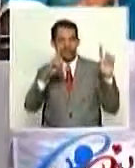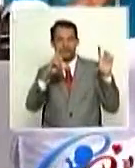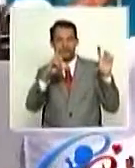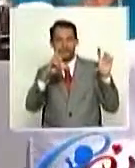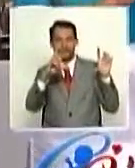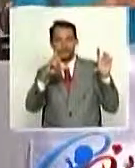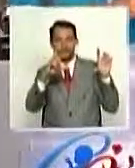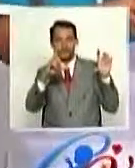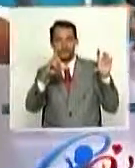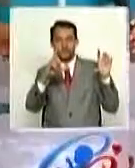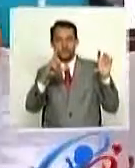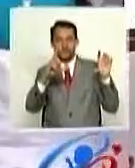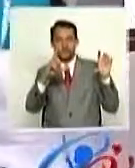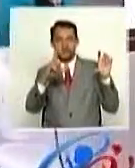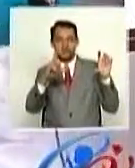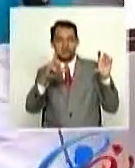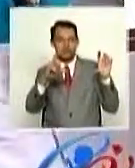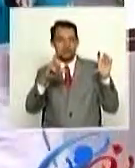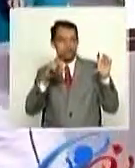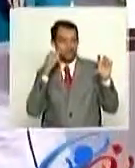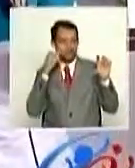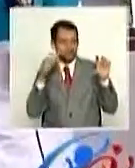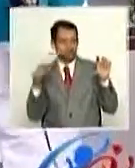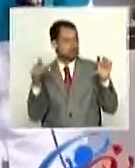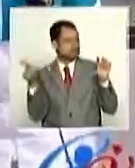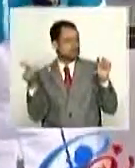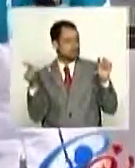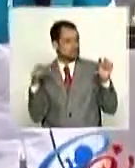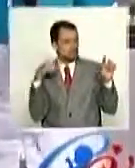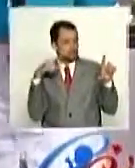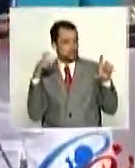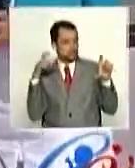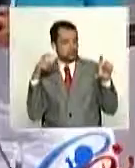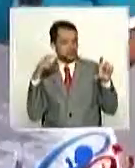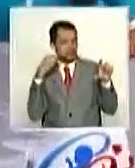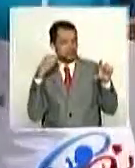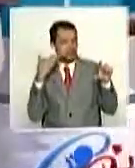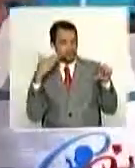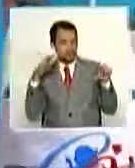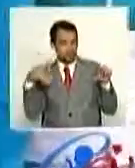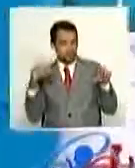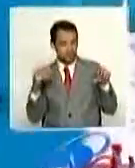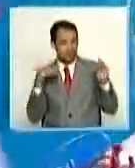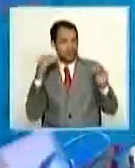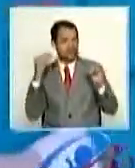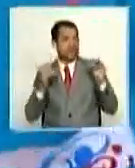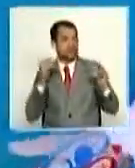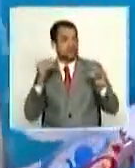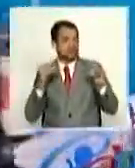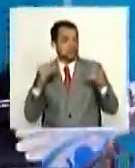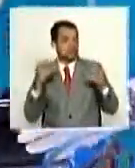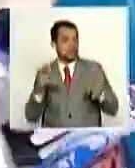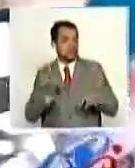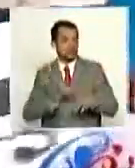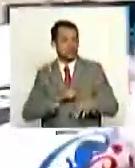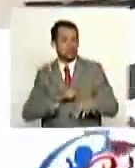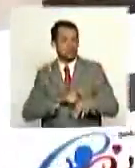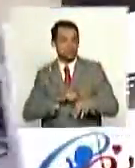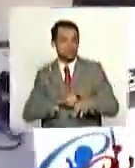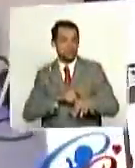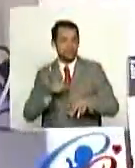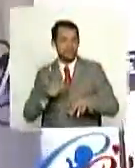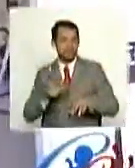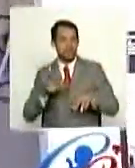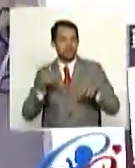en el negatoscopio, sí, porque vamos a pasar al procedimiento, pero ganando este tiempo mientras vamos a